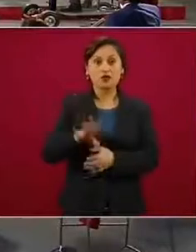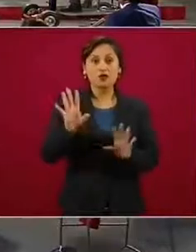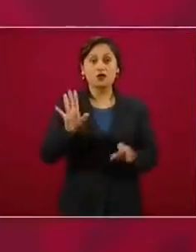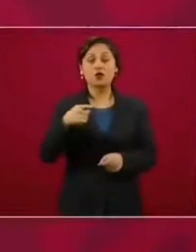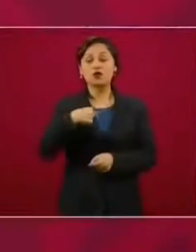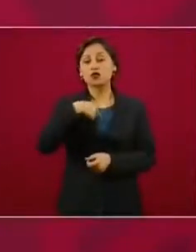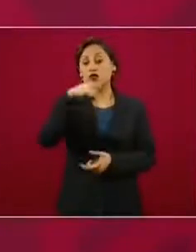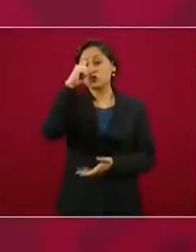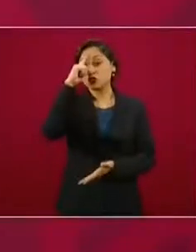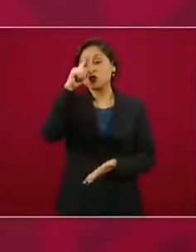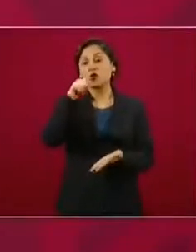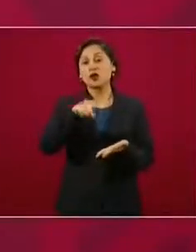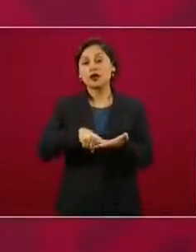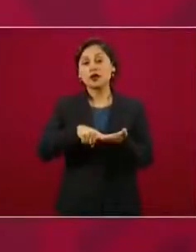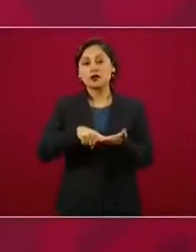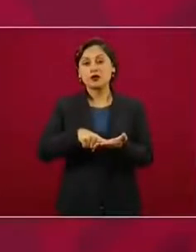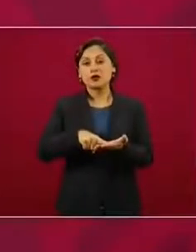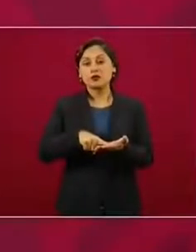decía un